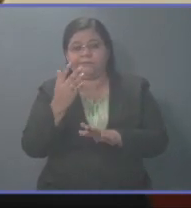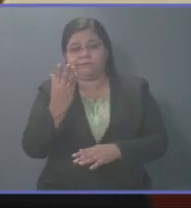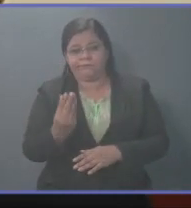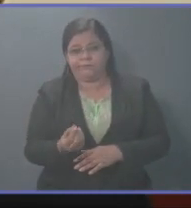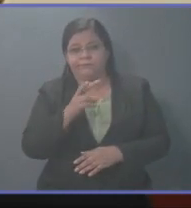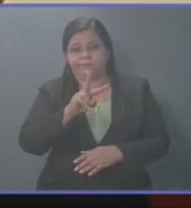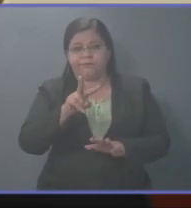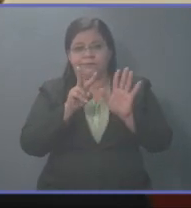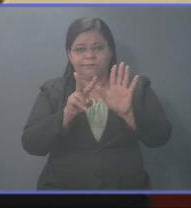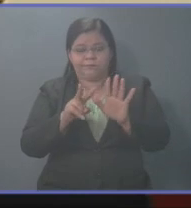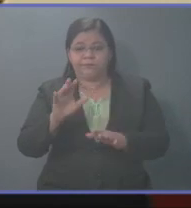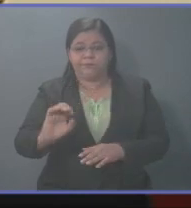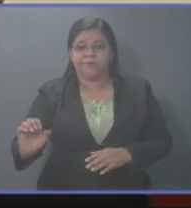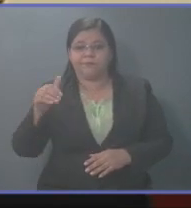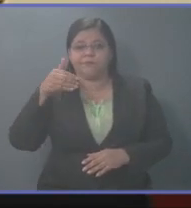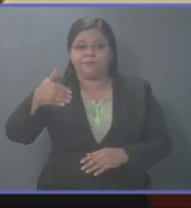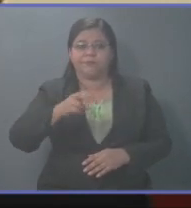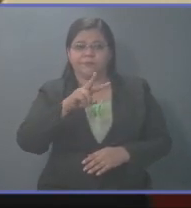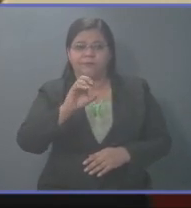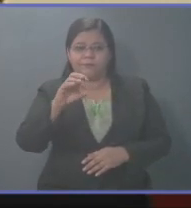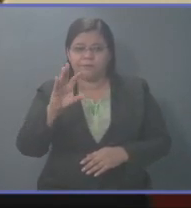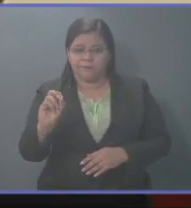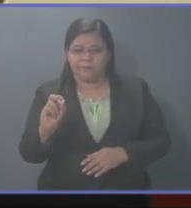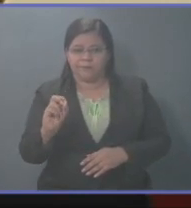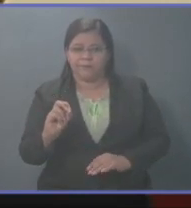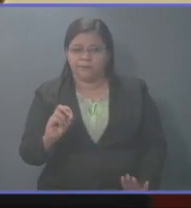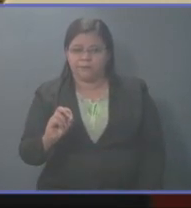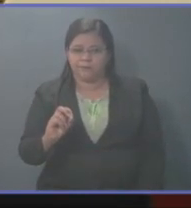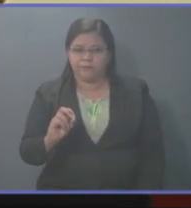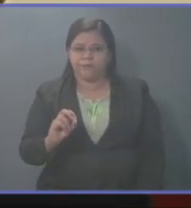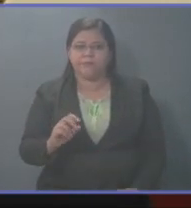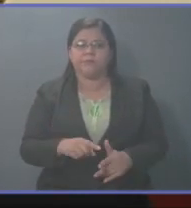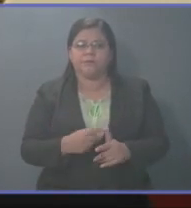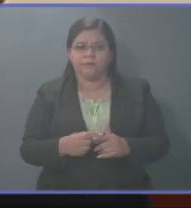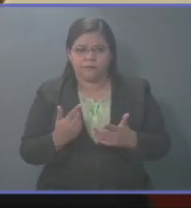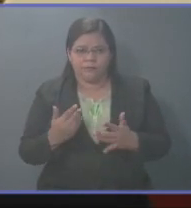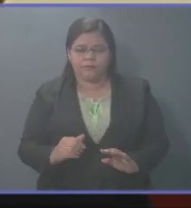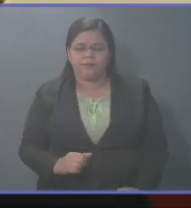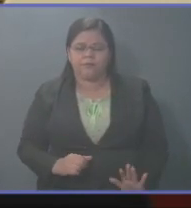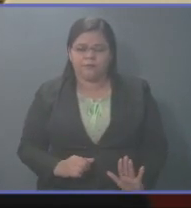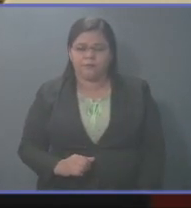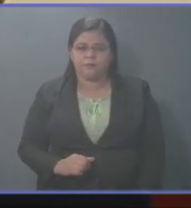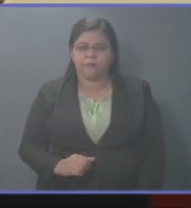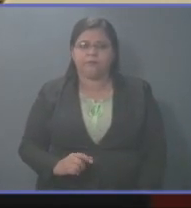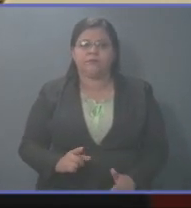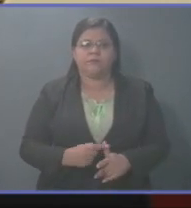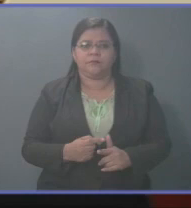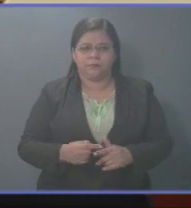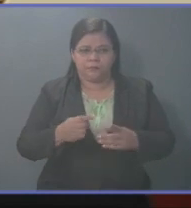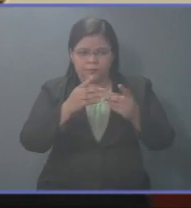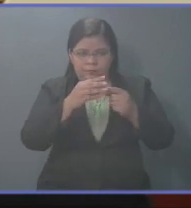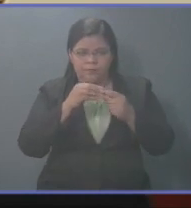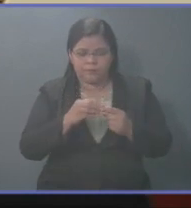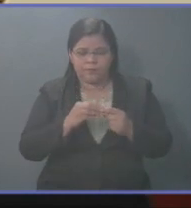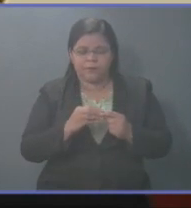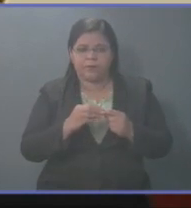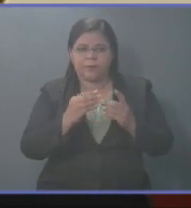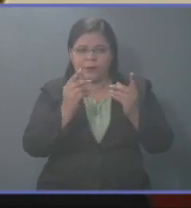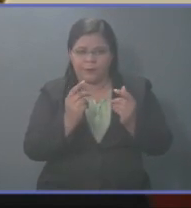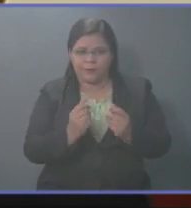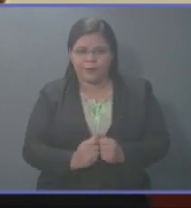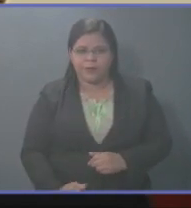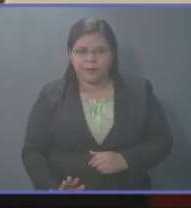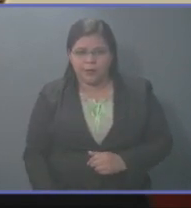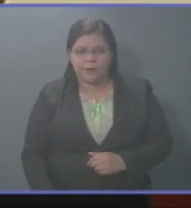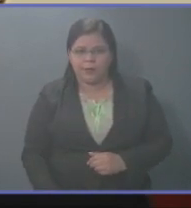fecha 27 de enero de 2020, la Comisión de Hacienda y Especial del Presupuesto de la Asamblea Legislativa,